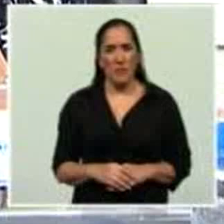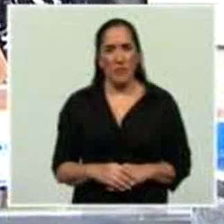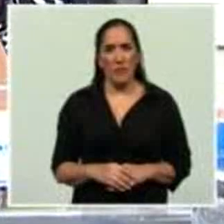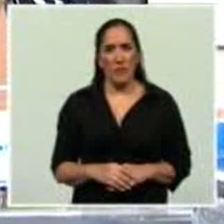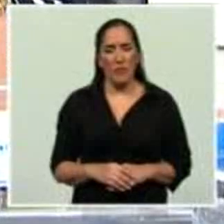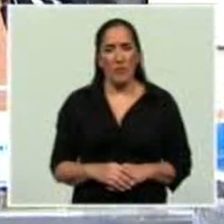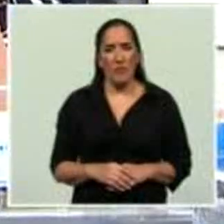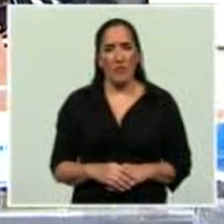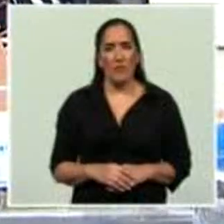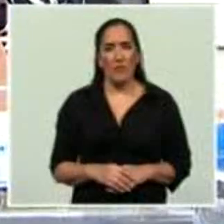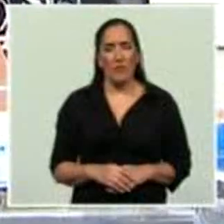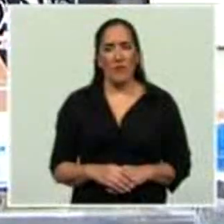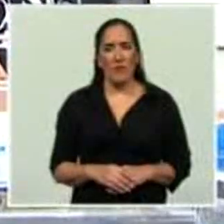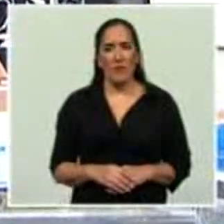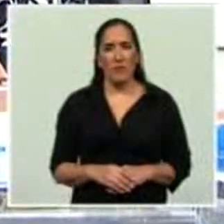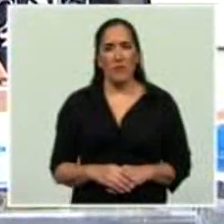hoy